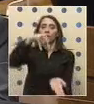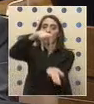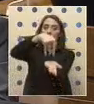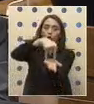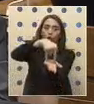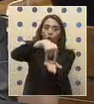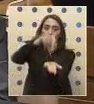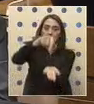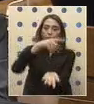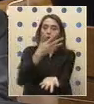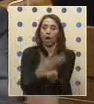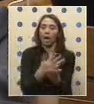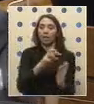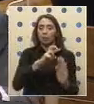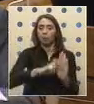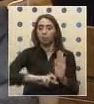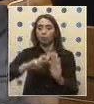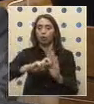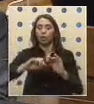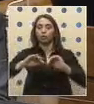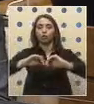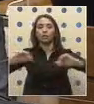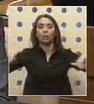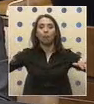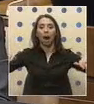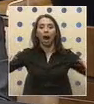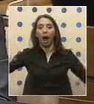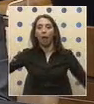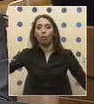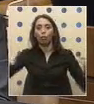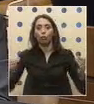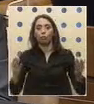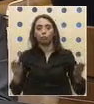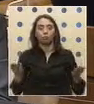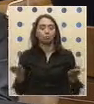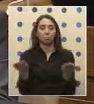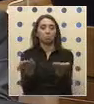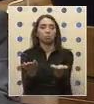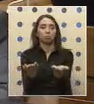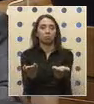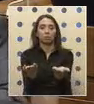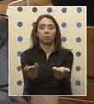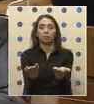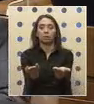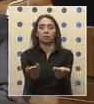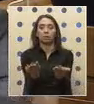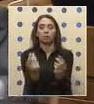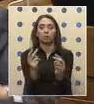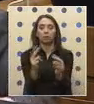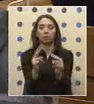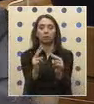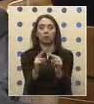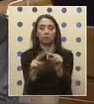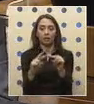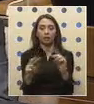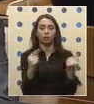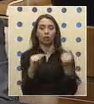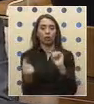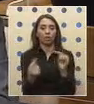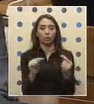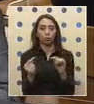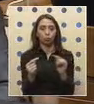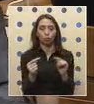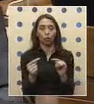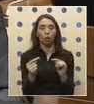son proyectos separados, que se ha hecho una discusión, pero